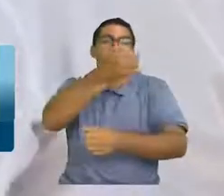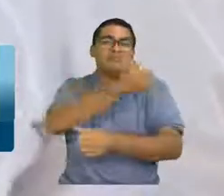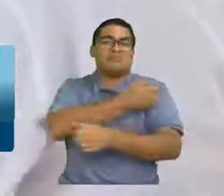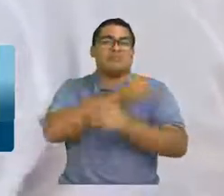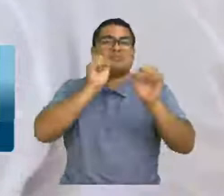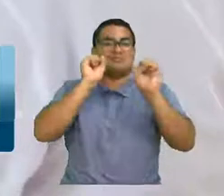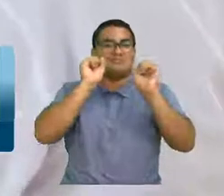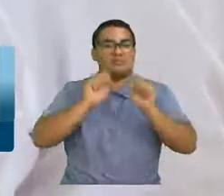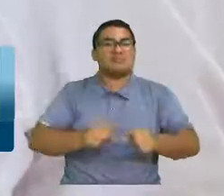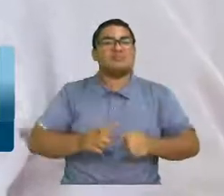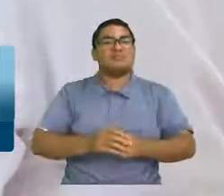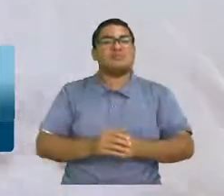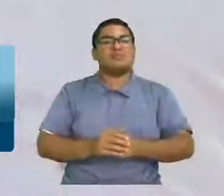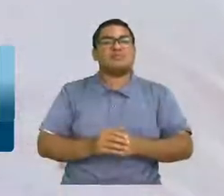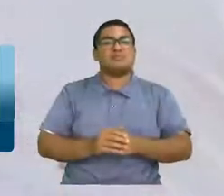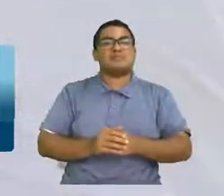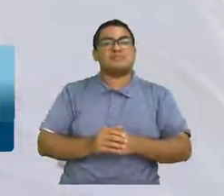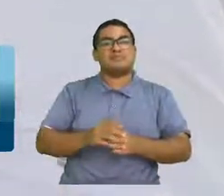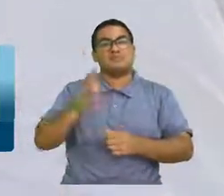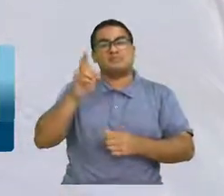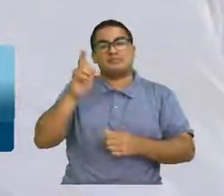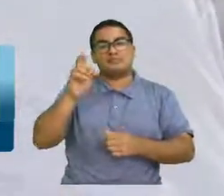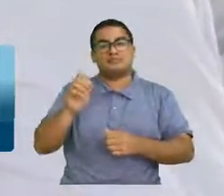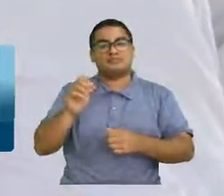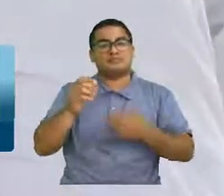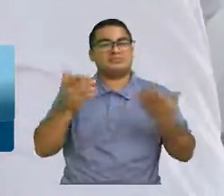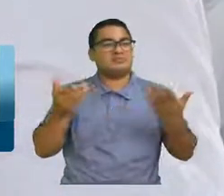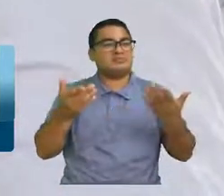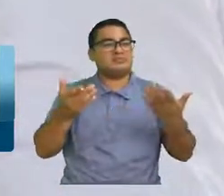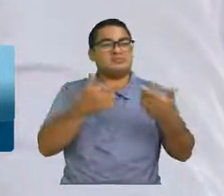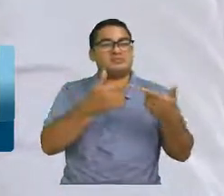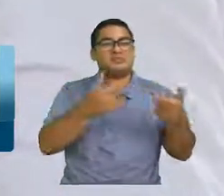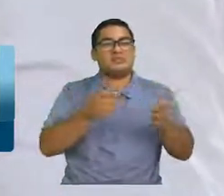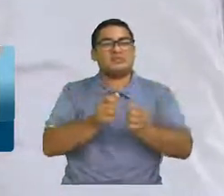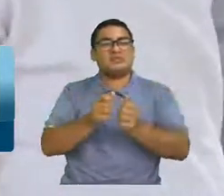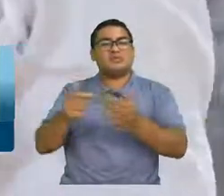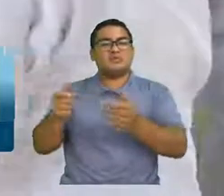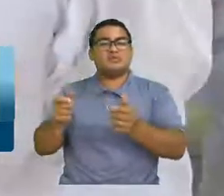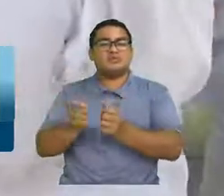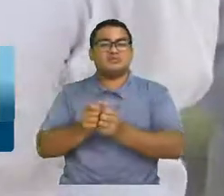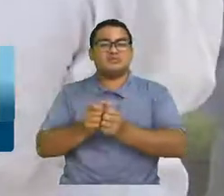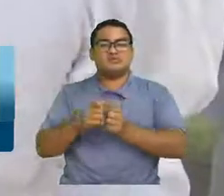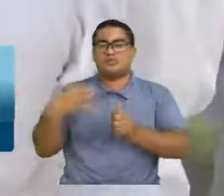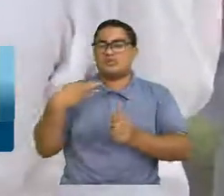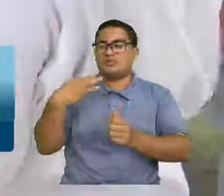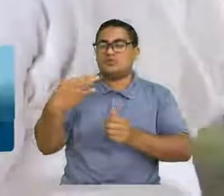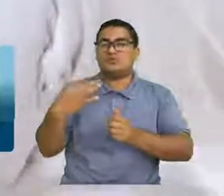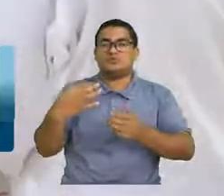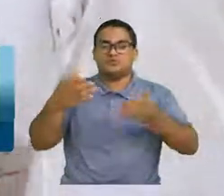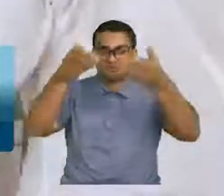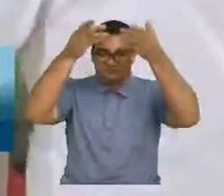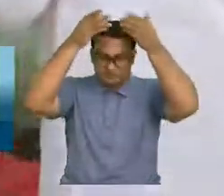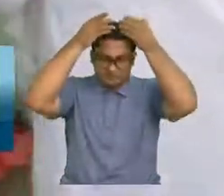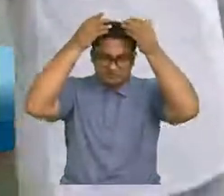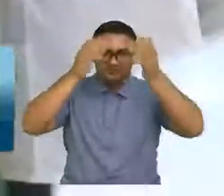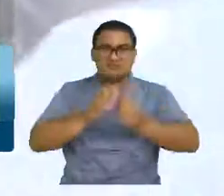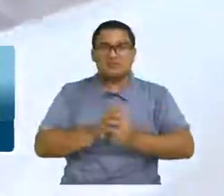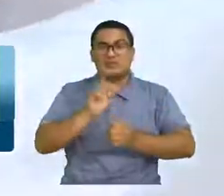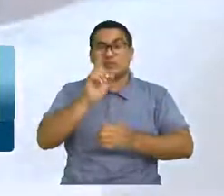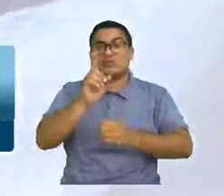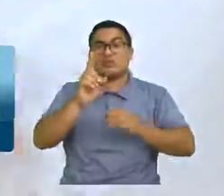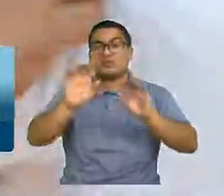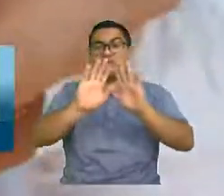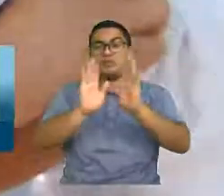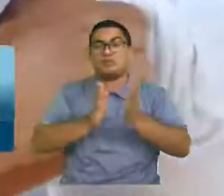personas. ¿Esos 10 a 12 equipos de cuántos enfermeras o personal o voluntarios? Porque también hay voluntarios. Está compuesto de una